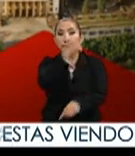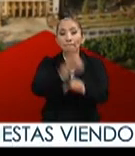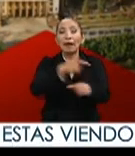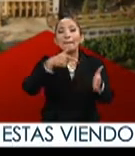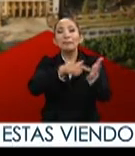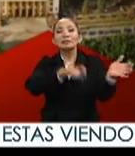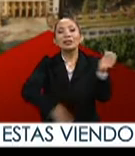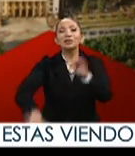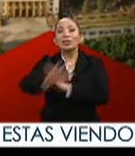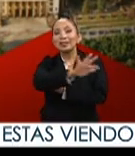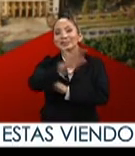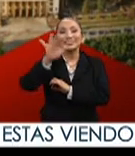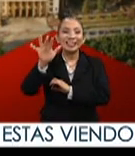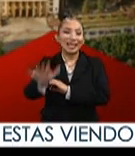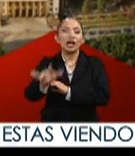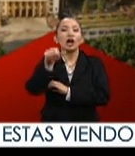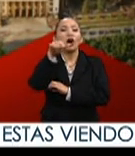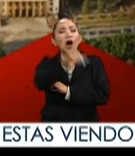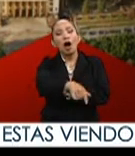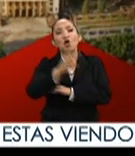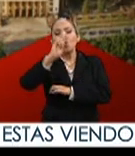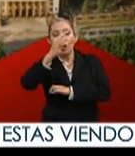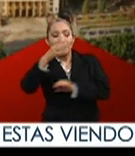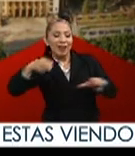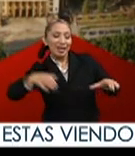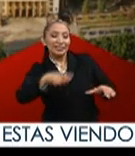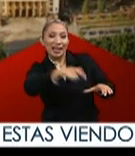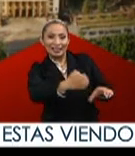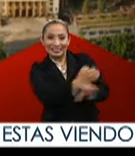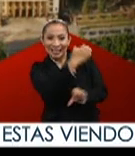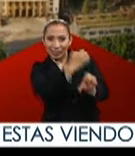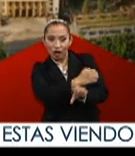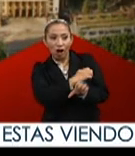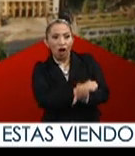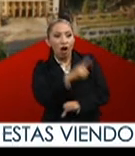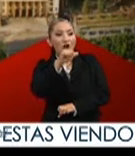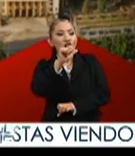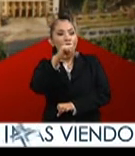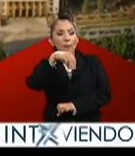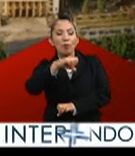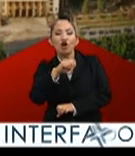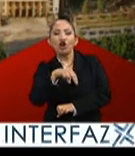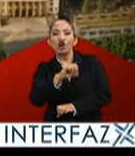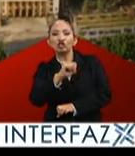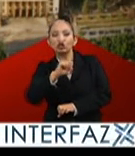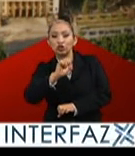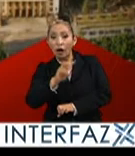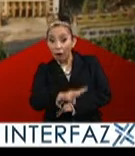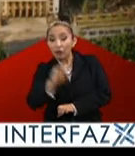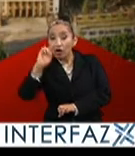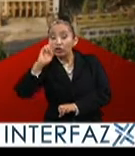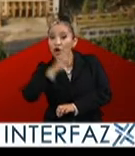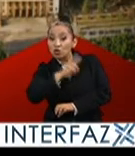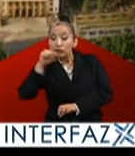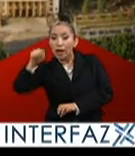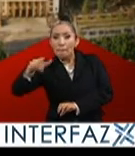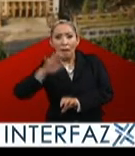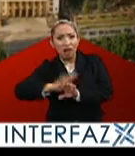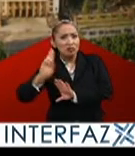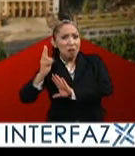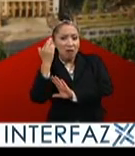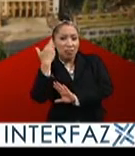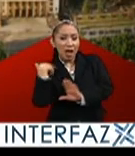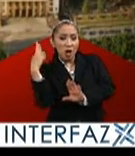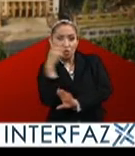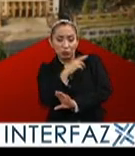Establecida en 1755, la Universidad Estatal Lomonosov de Moscú es la universidad mejor clasificada